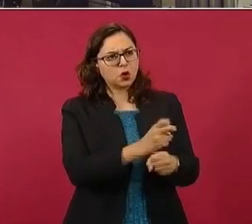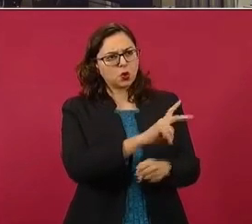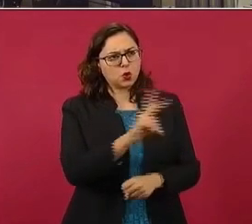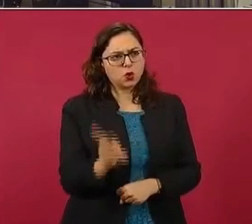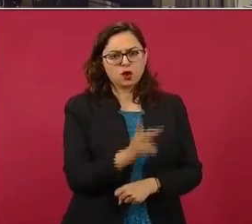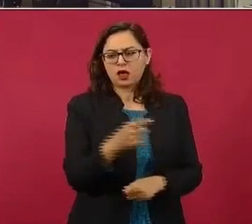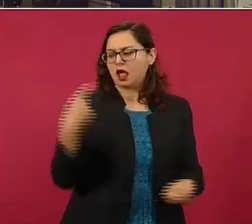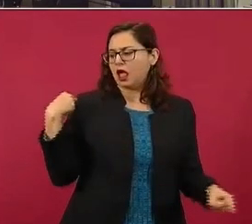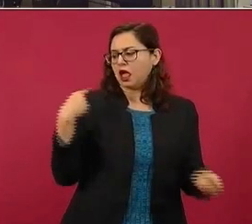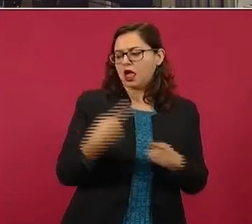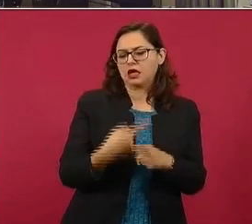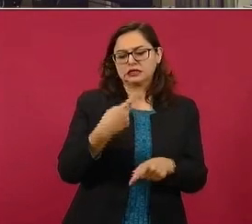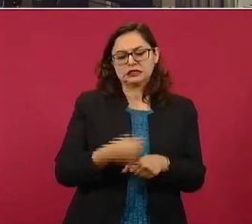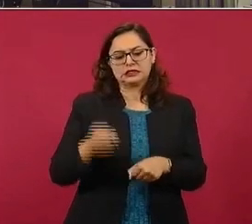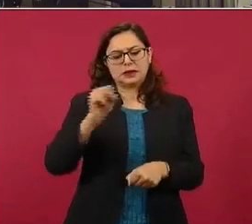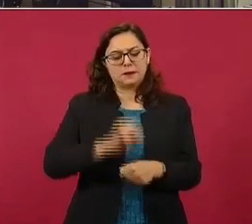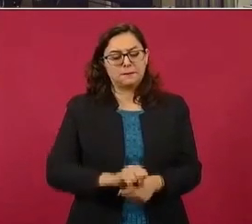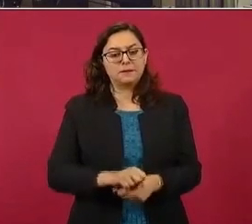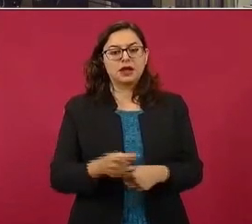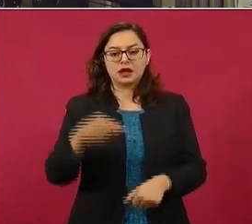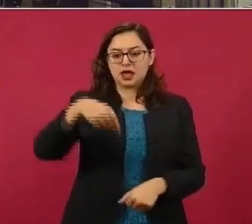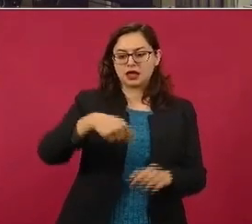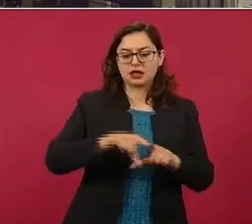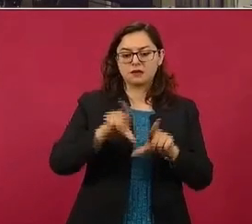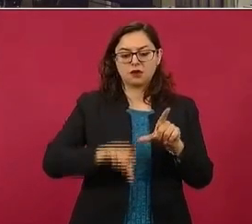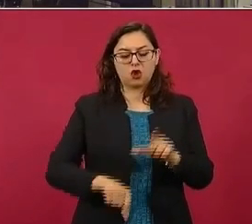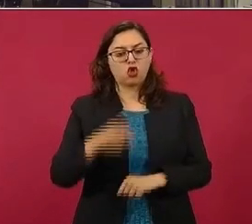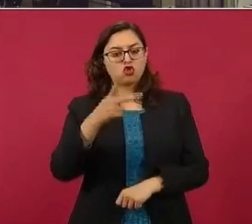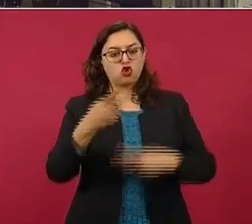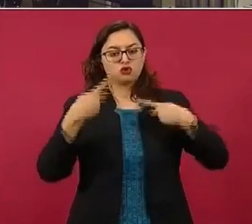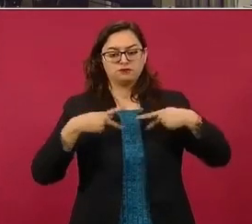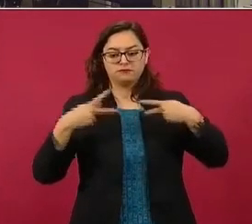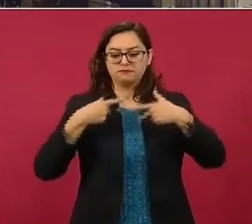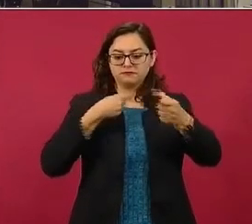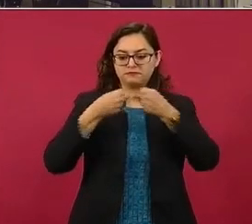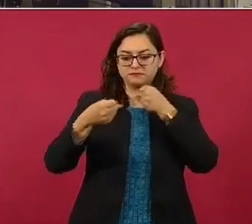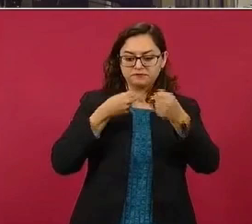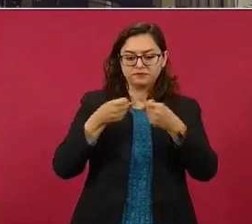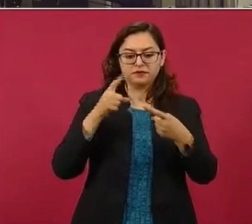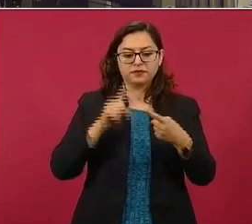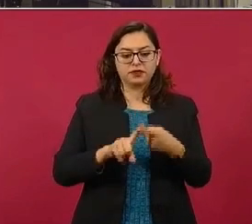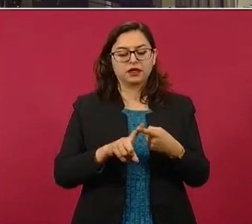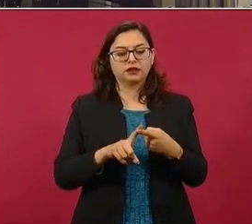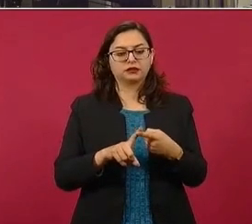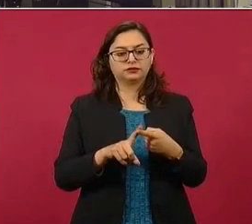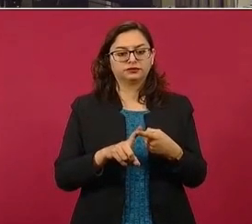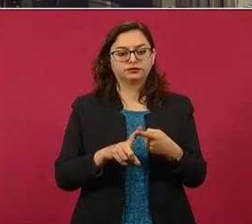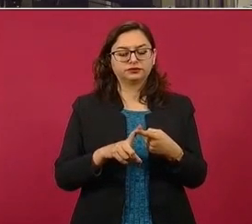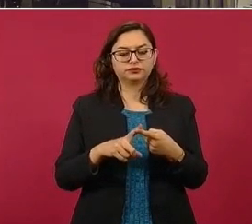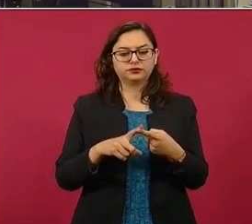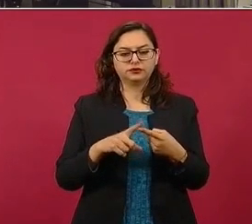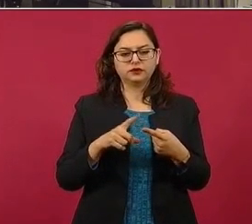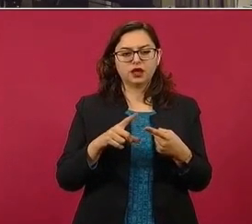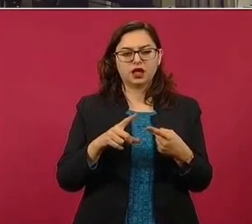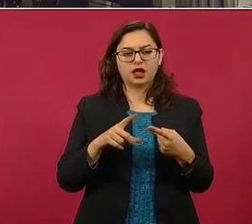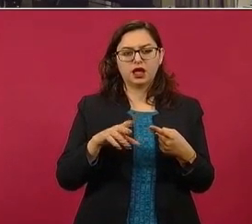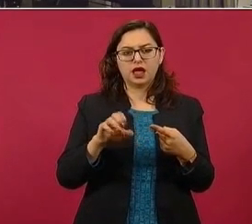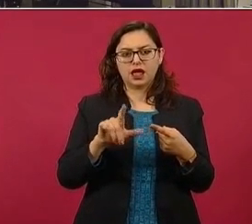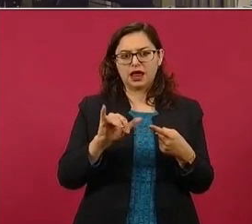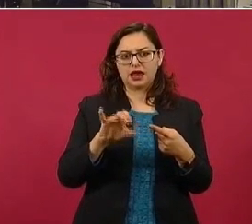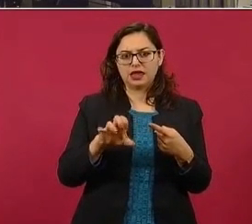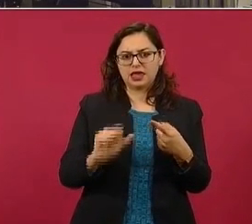semana han ocurrido 2 asesinatos de periodistas aquí en México. Ocurrió hace días el de José Luis Gamboa, fue apuñalado en Veracruz, y